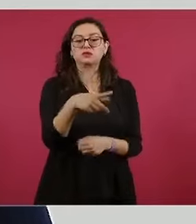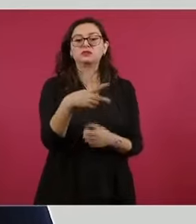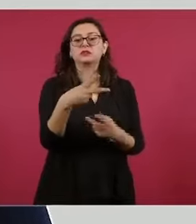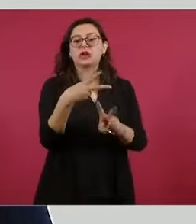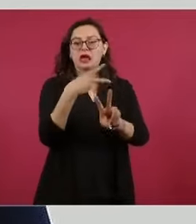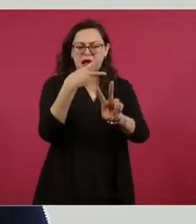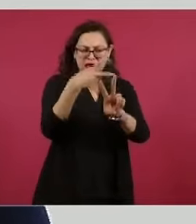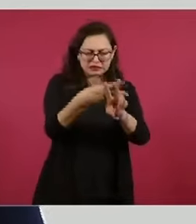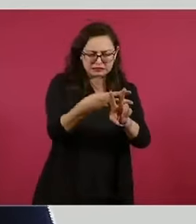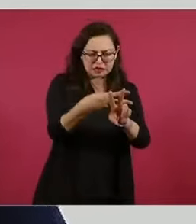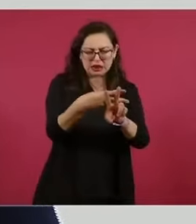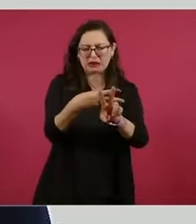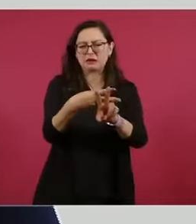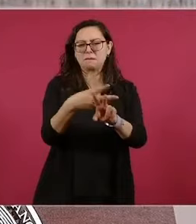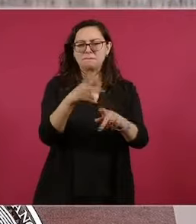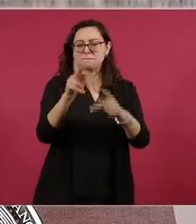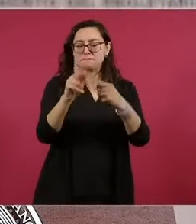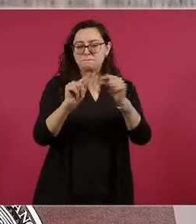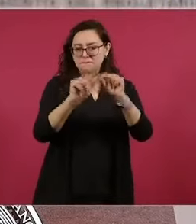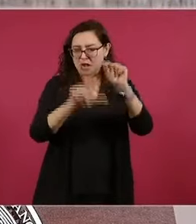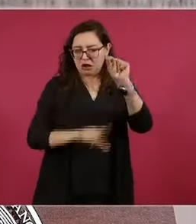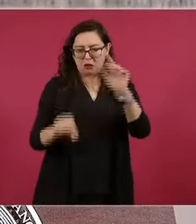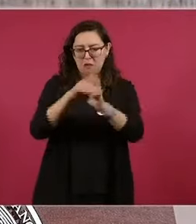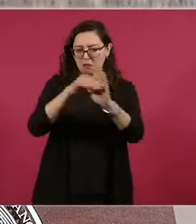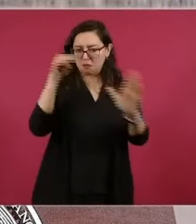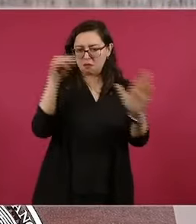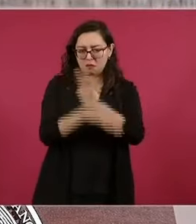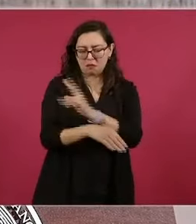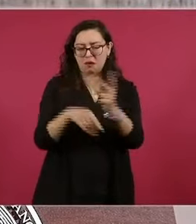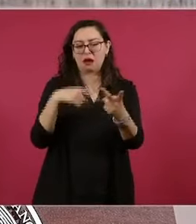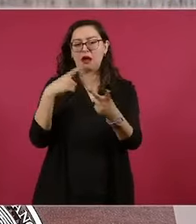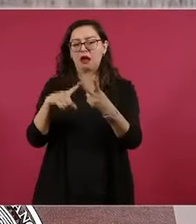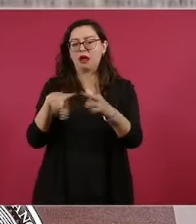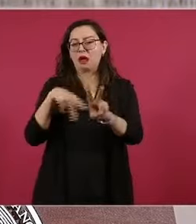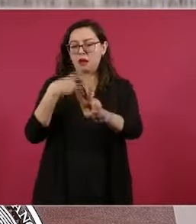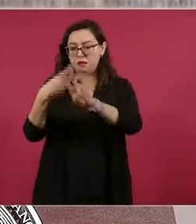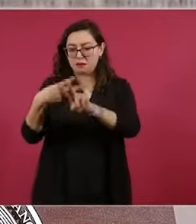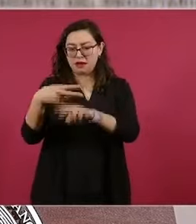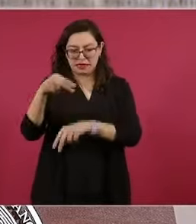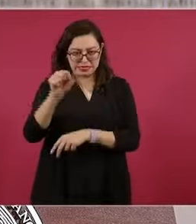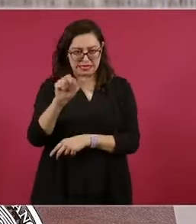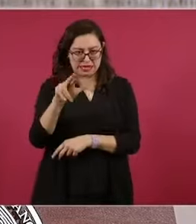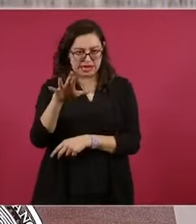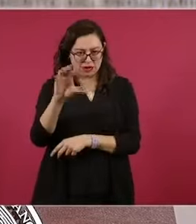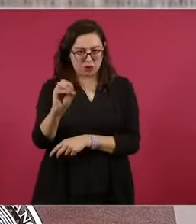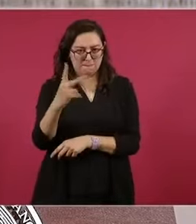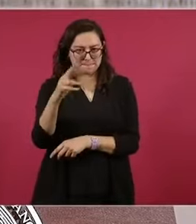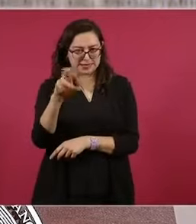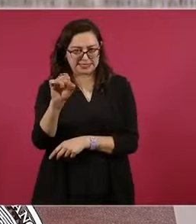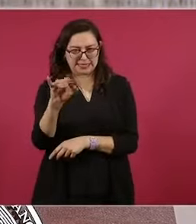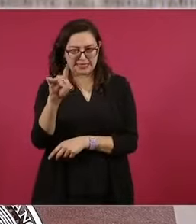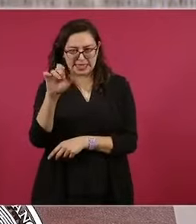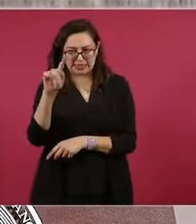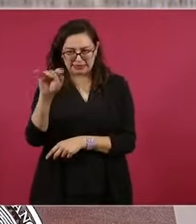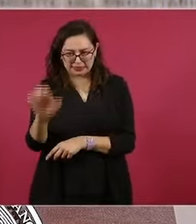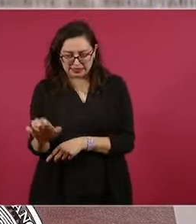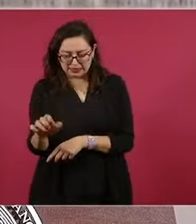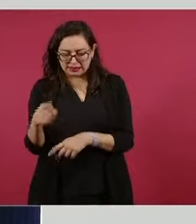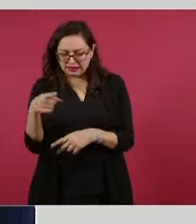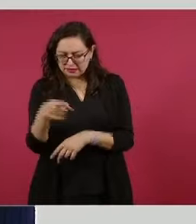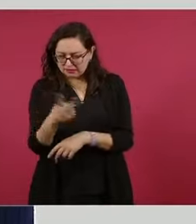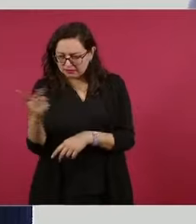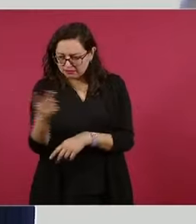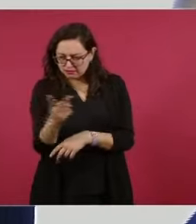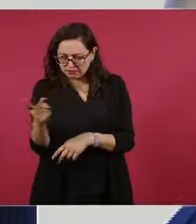el país y narcopresidente. Por ejemplo, hace unos días se denunció el vínculo, otro vínculo, de dichas páginas